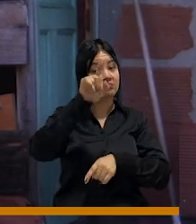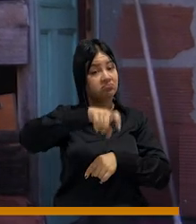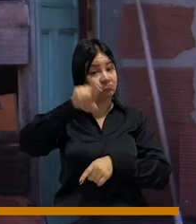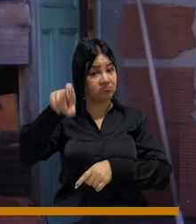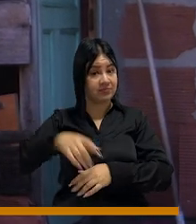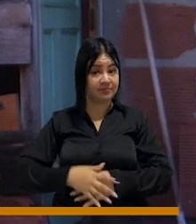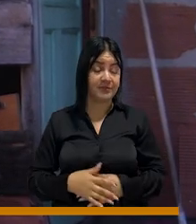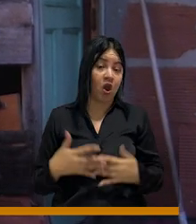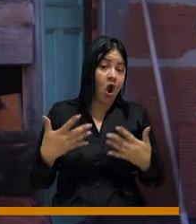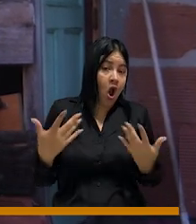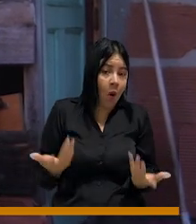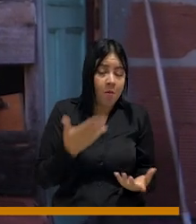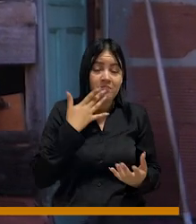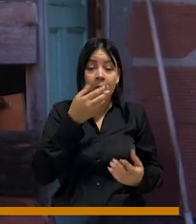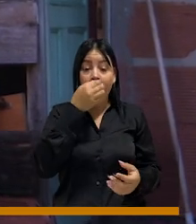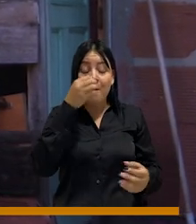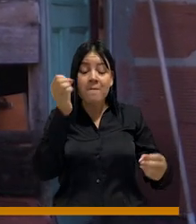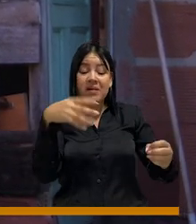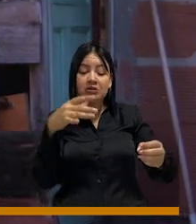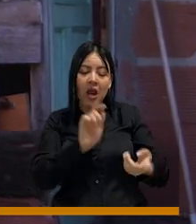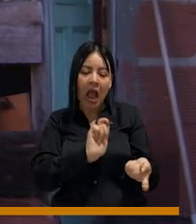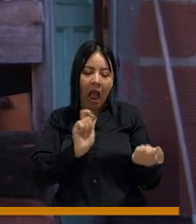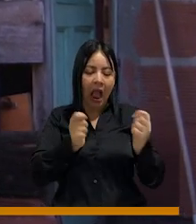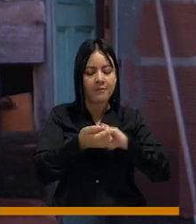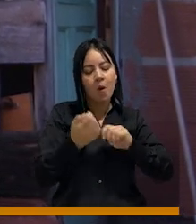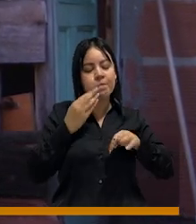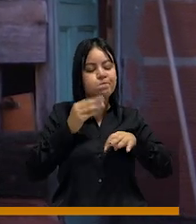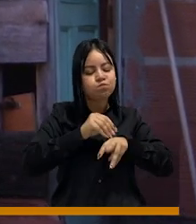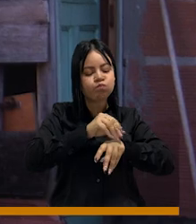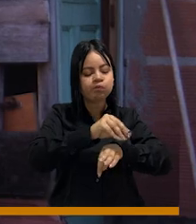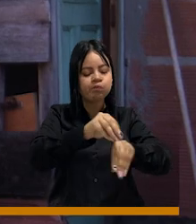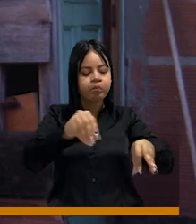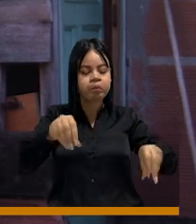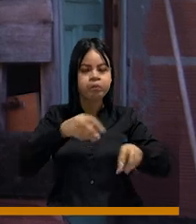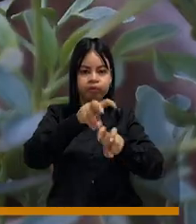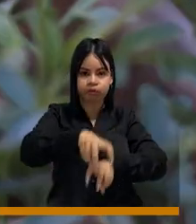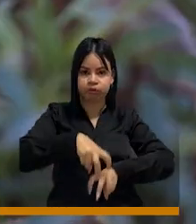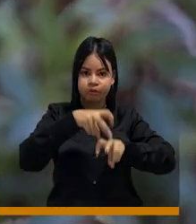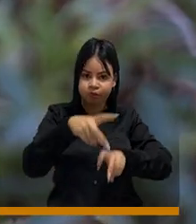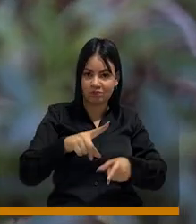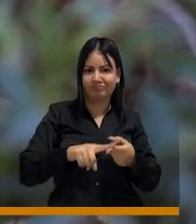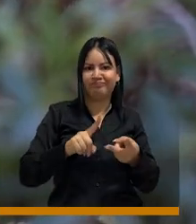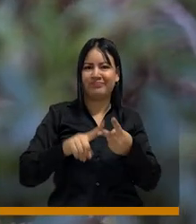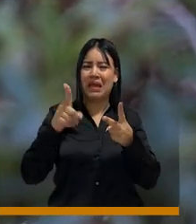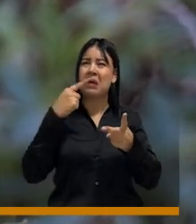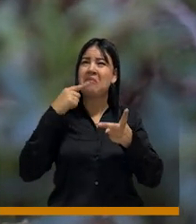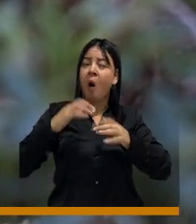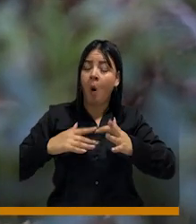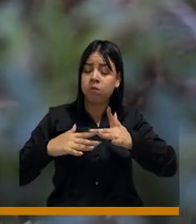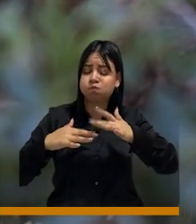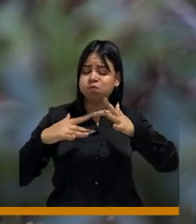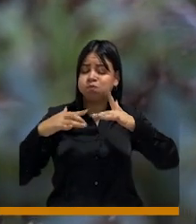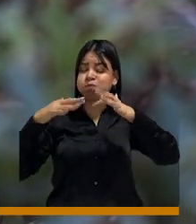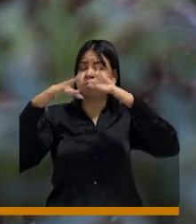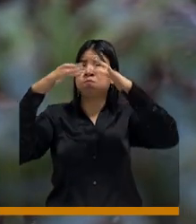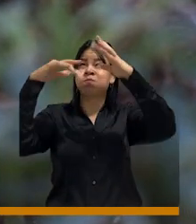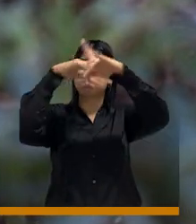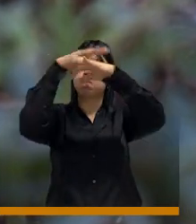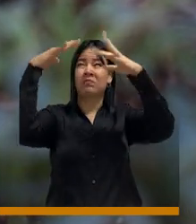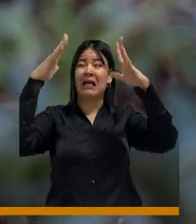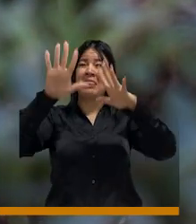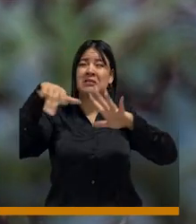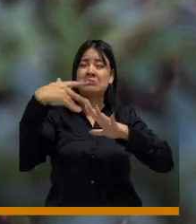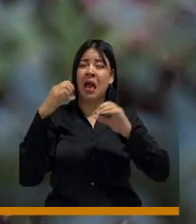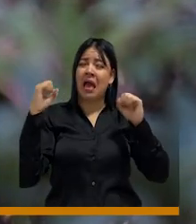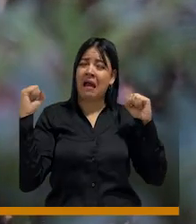hacer in situ. Haciendo compostaje, ayudando a disminuir los gases de efecto invernadero que tanto nos aquejan con ese